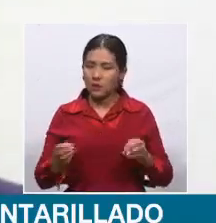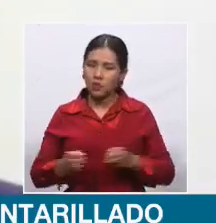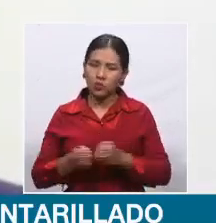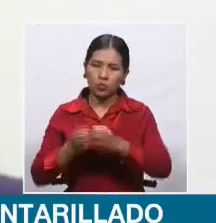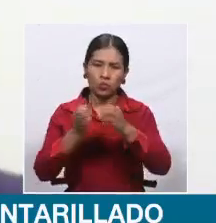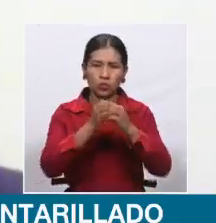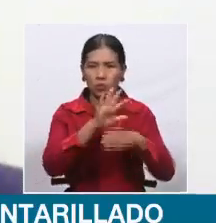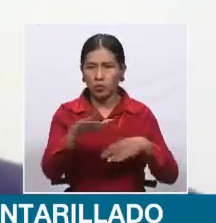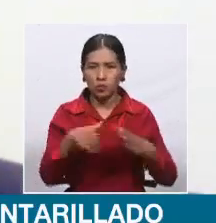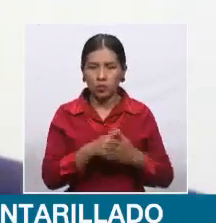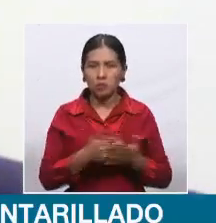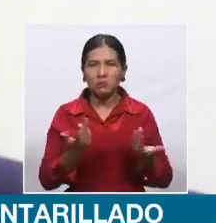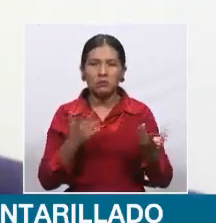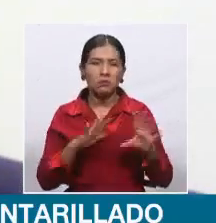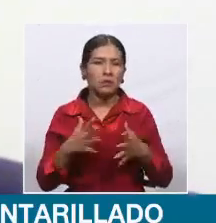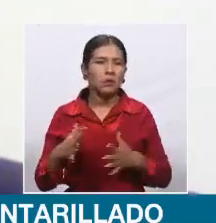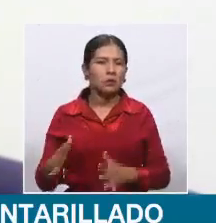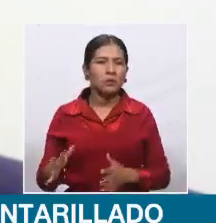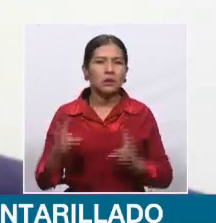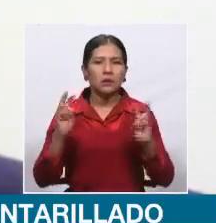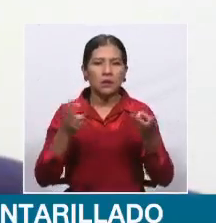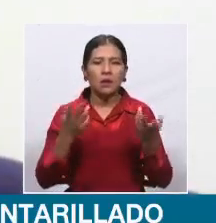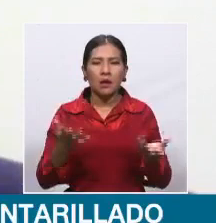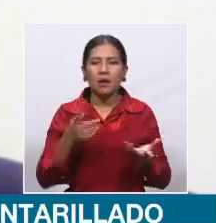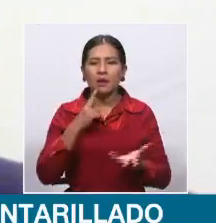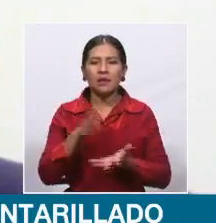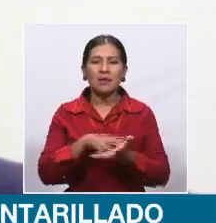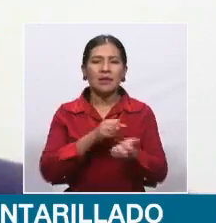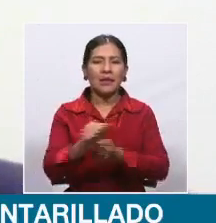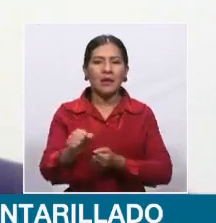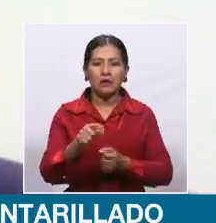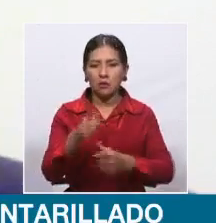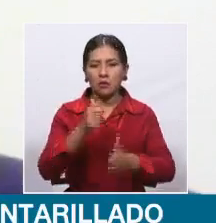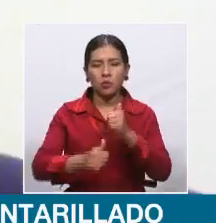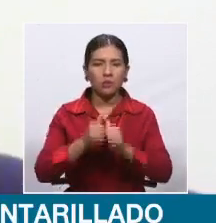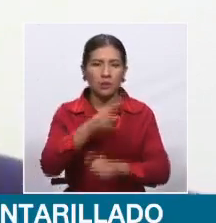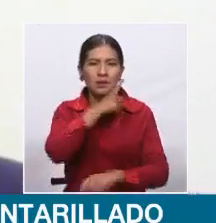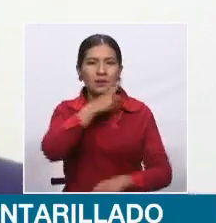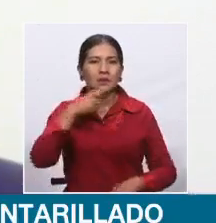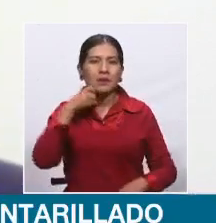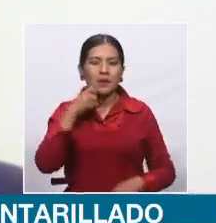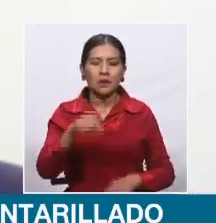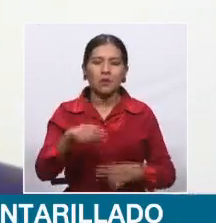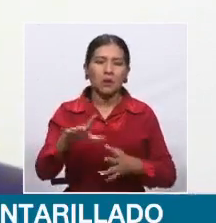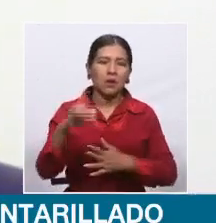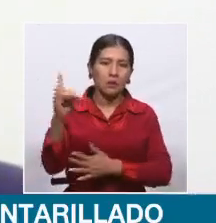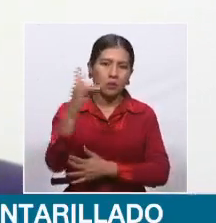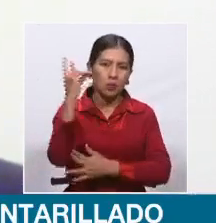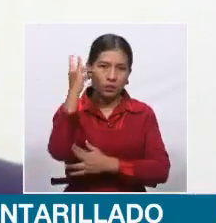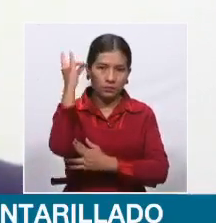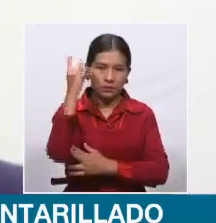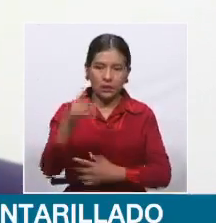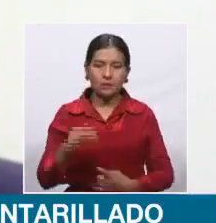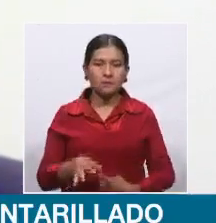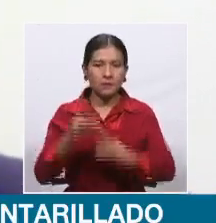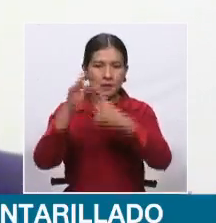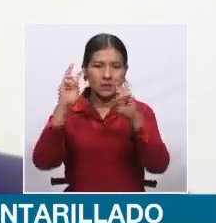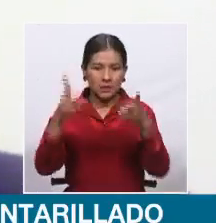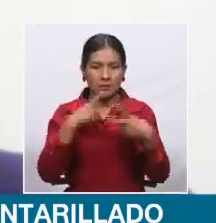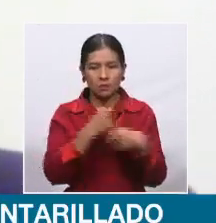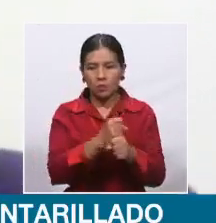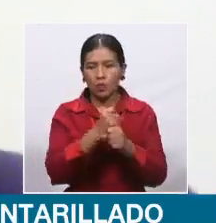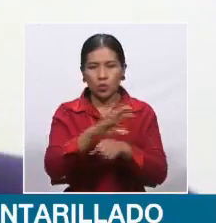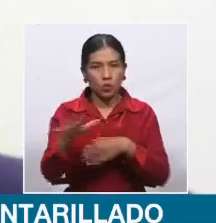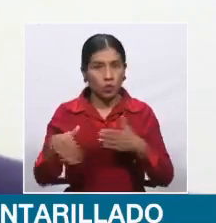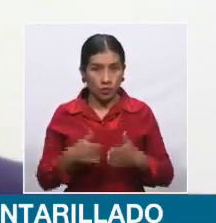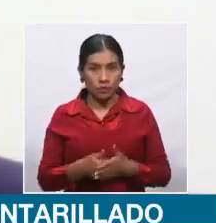a la fecha se está estimando los daños que está ocasionando esta sequía a nivel nacional, ¿no? Principalmente en el sector productivo,